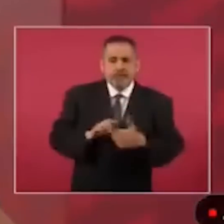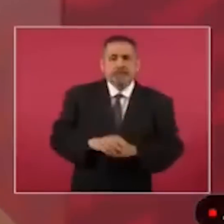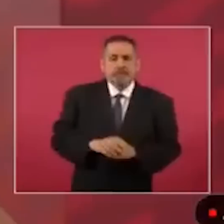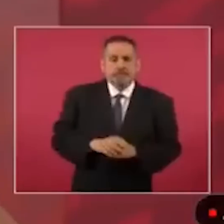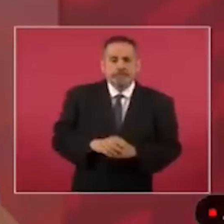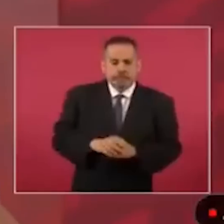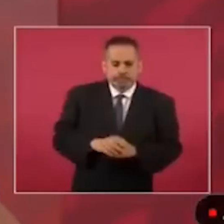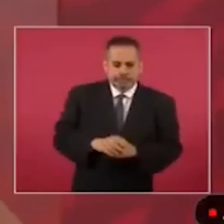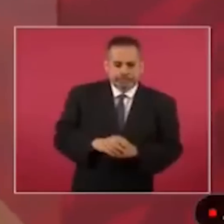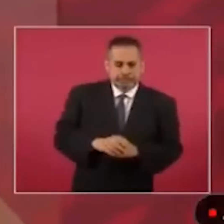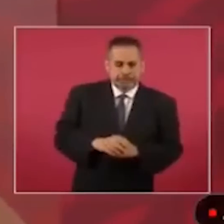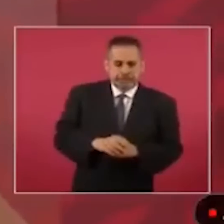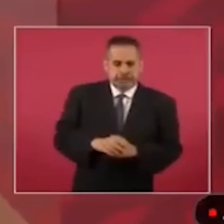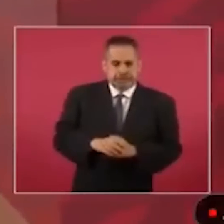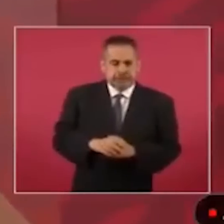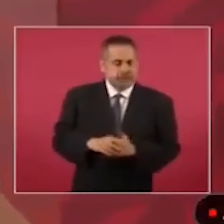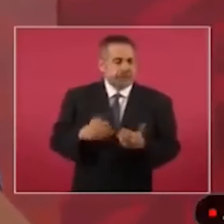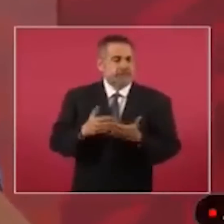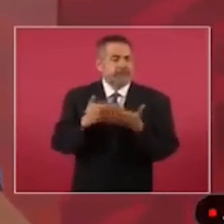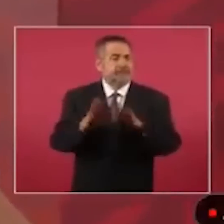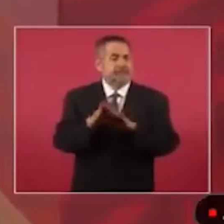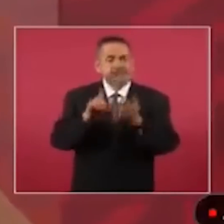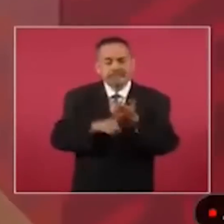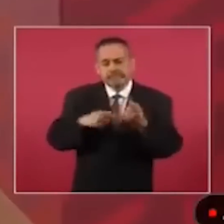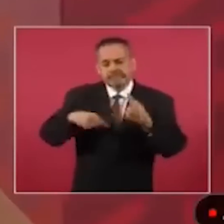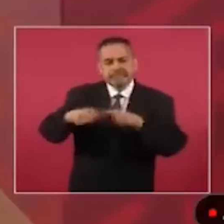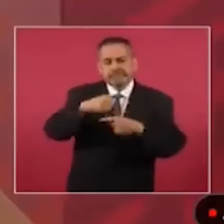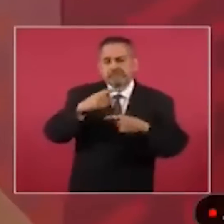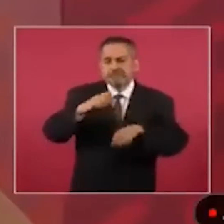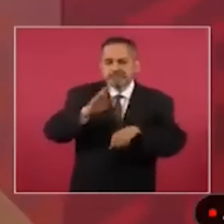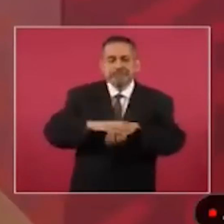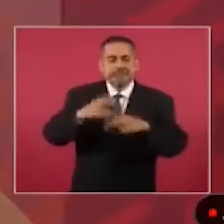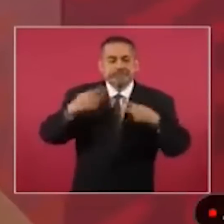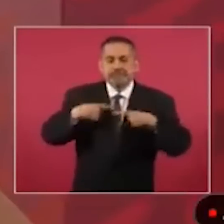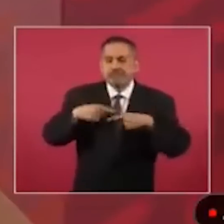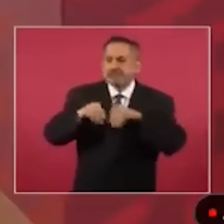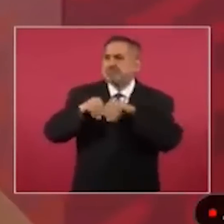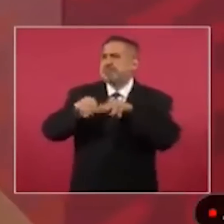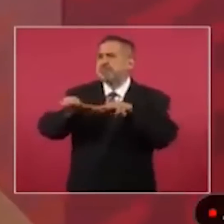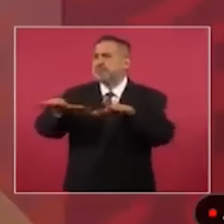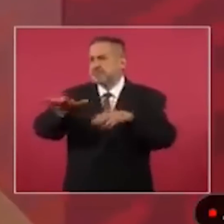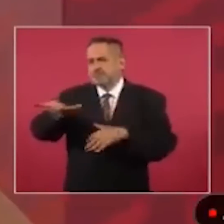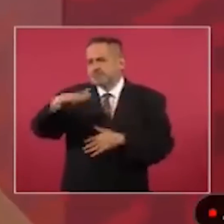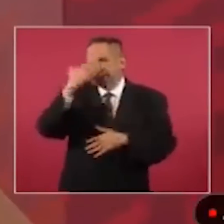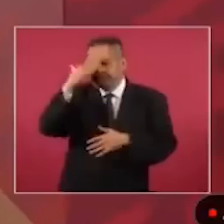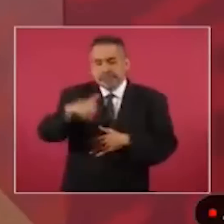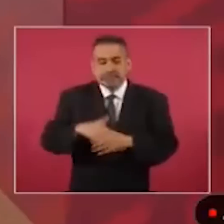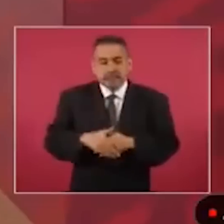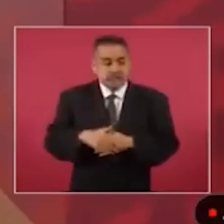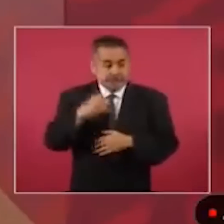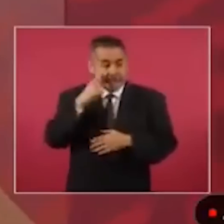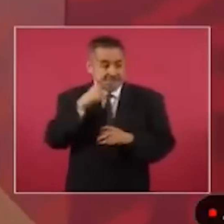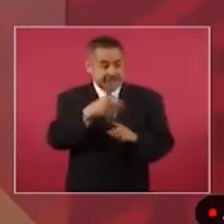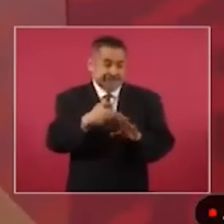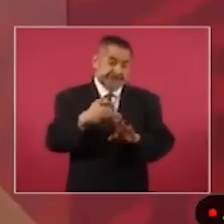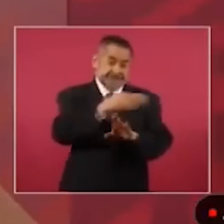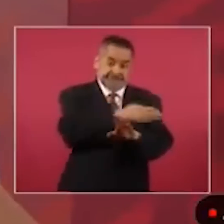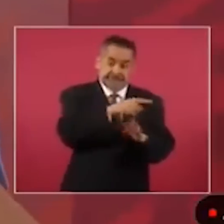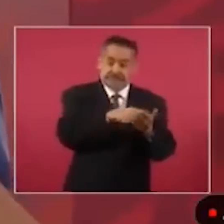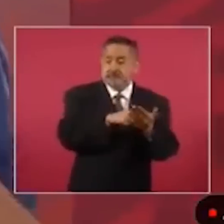ahora como está en debate pues ya se enteraron más gentes porque cuando hicieron el levantamiento